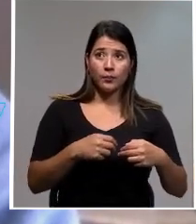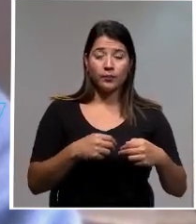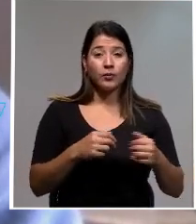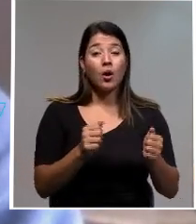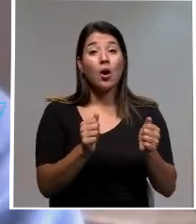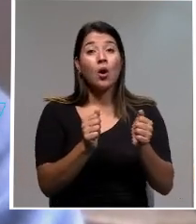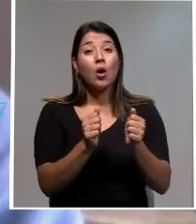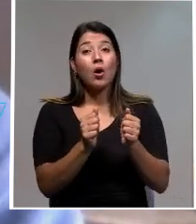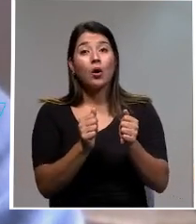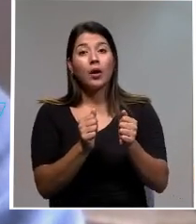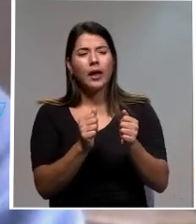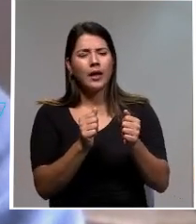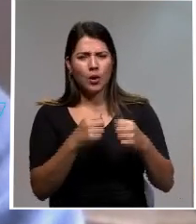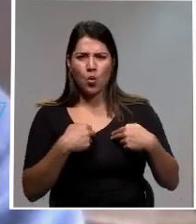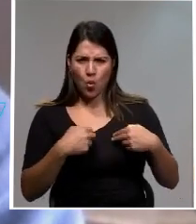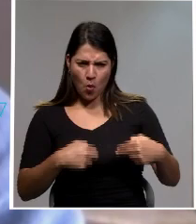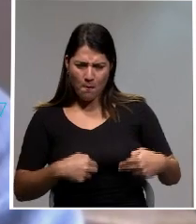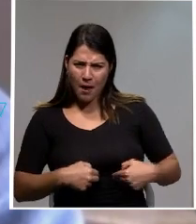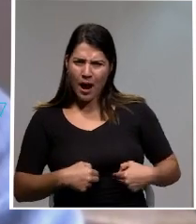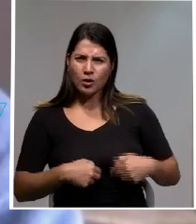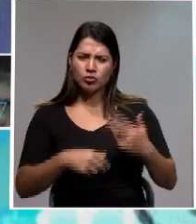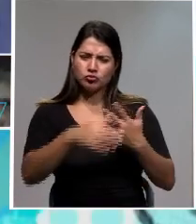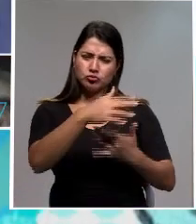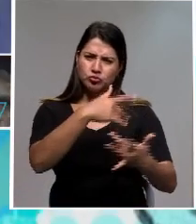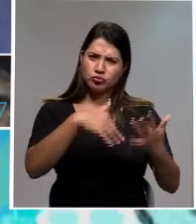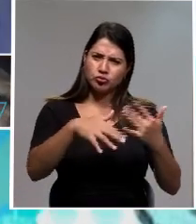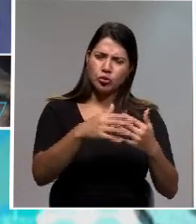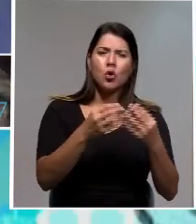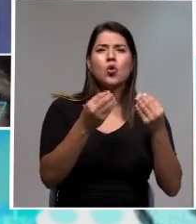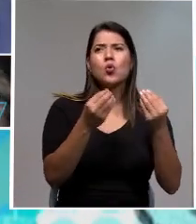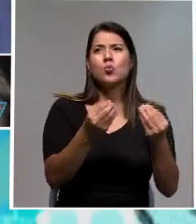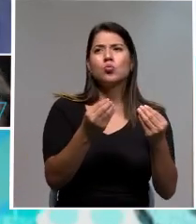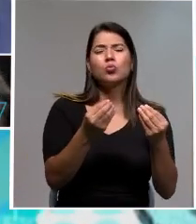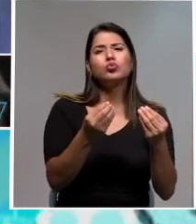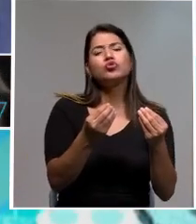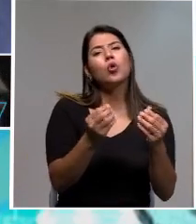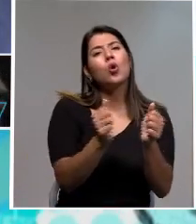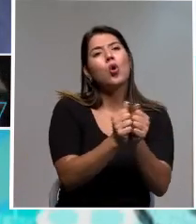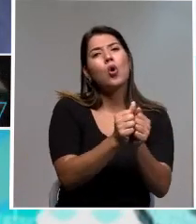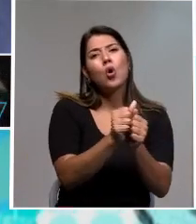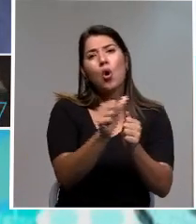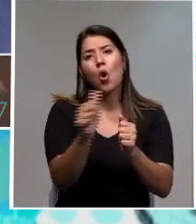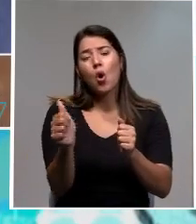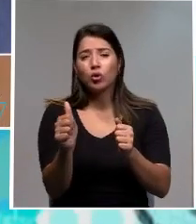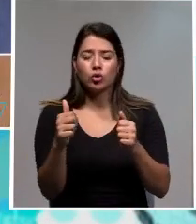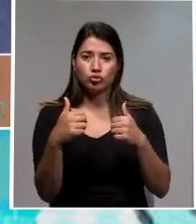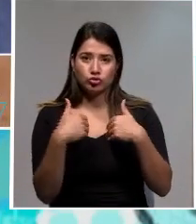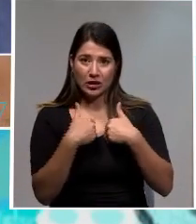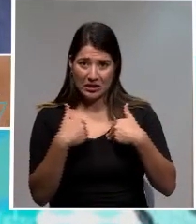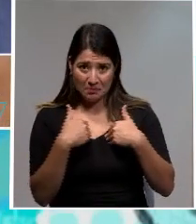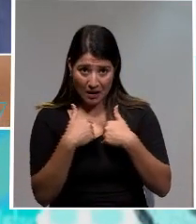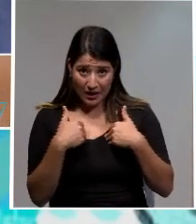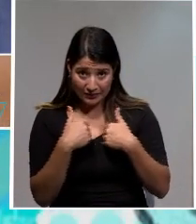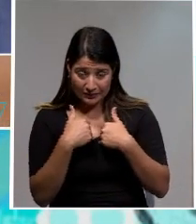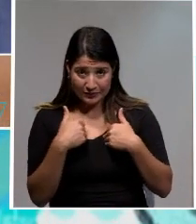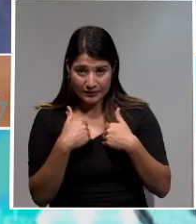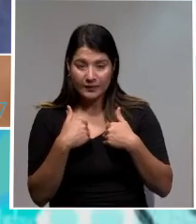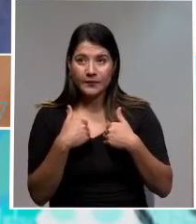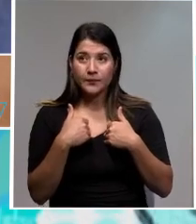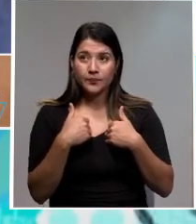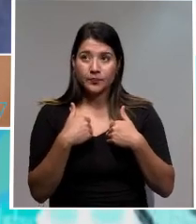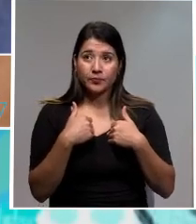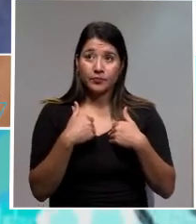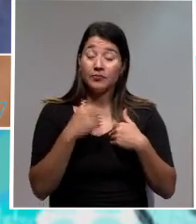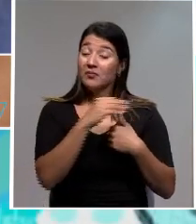sapiens. Coexistimos por algún tiempo con la especie Homo neanderthalensis y Homo denisovans. Y es muy probable